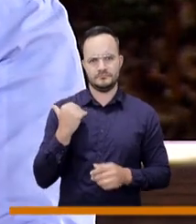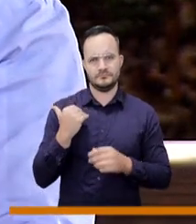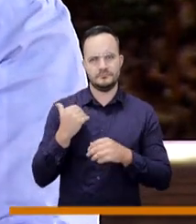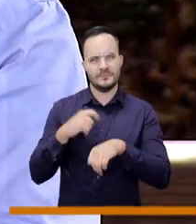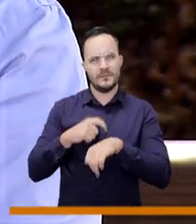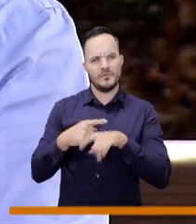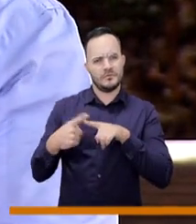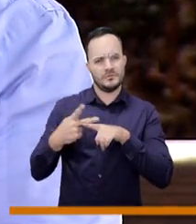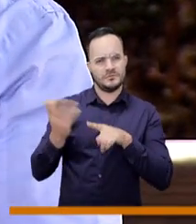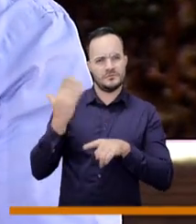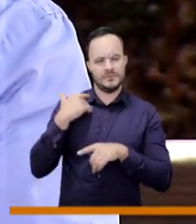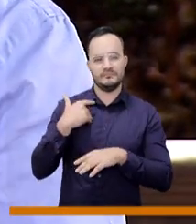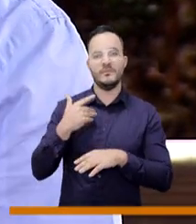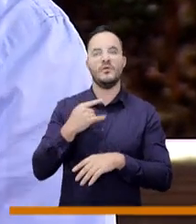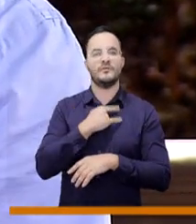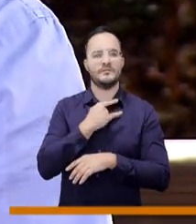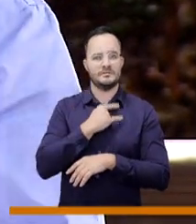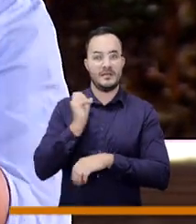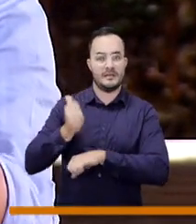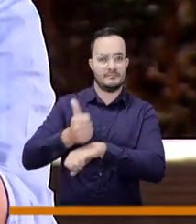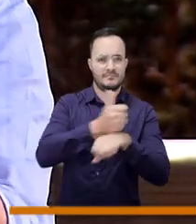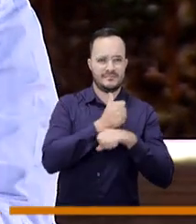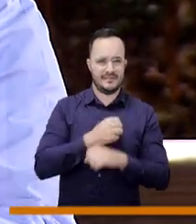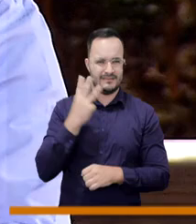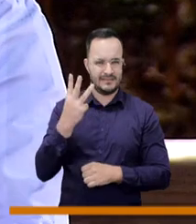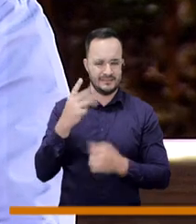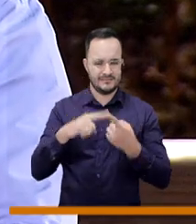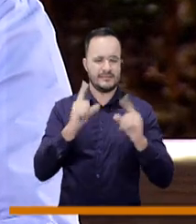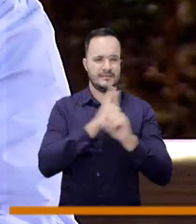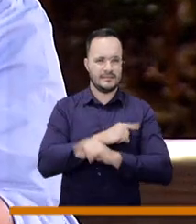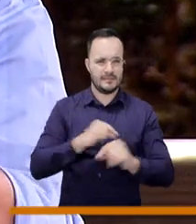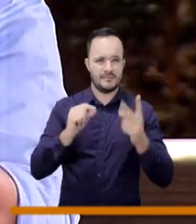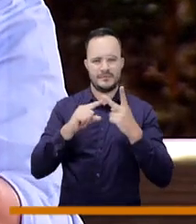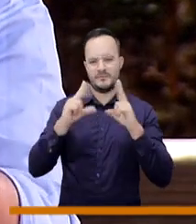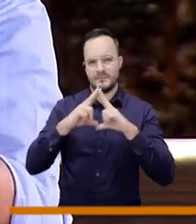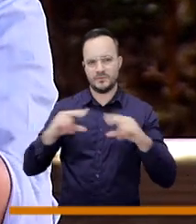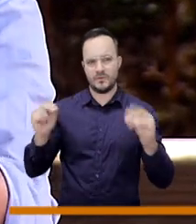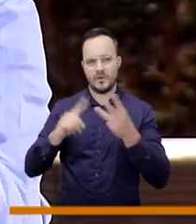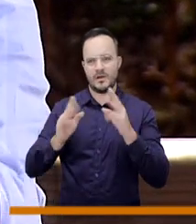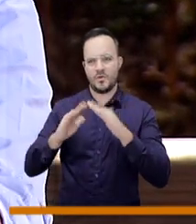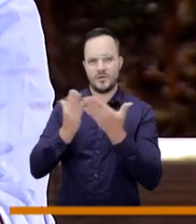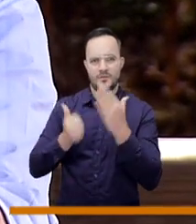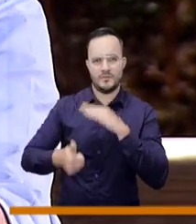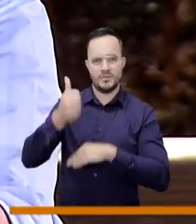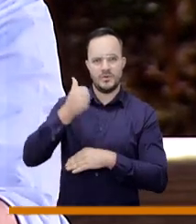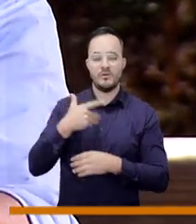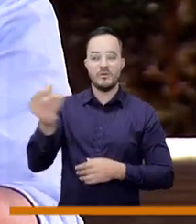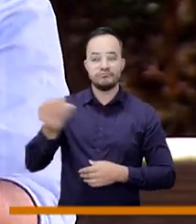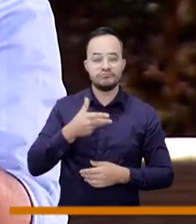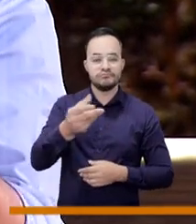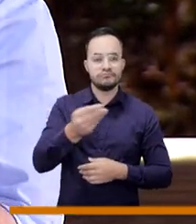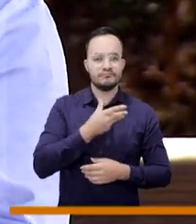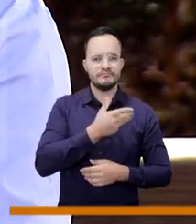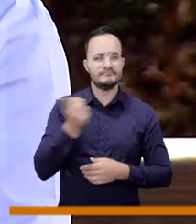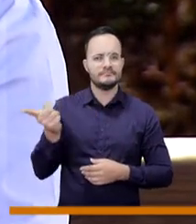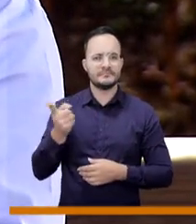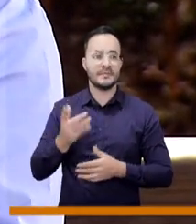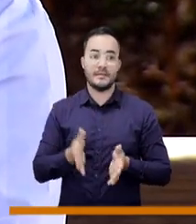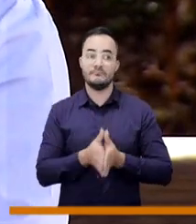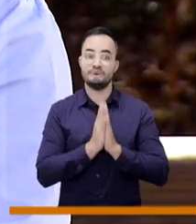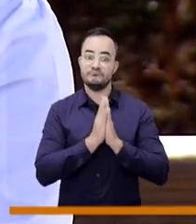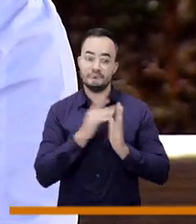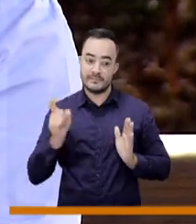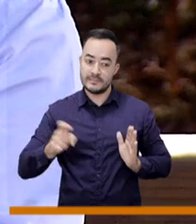semanas nos reunimos con los tres rectores de nuestras tres universidades distritales, Colegio Mayor, ITEM y Pascual Bravo, y nos manifestaron